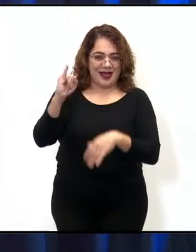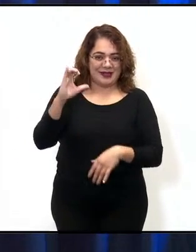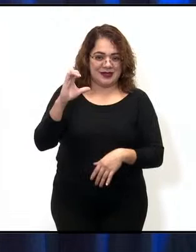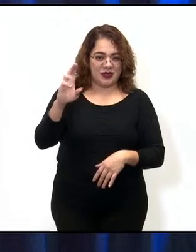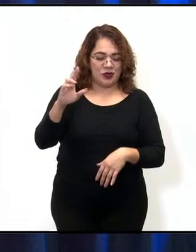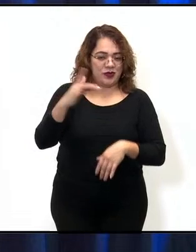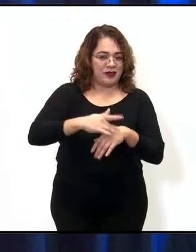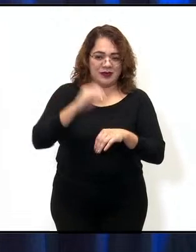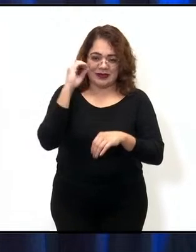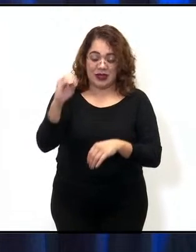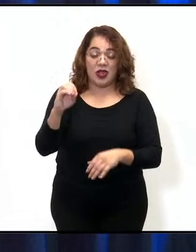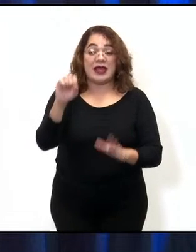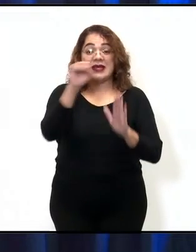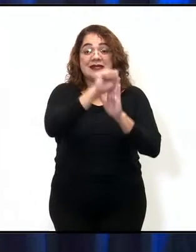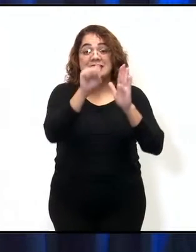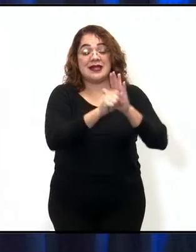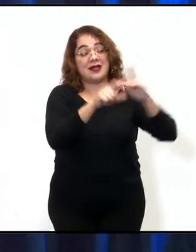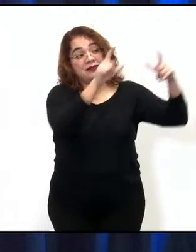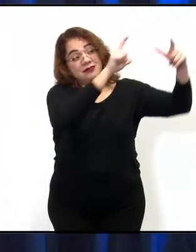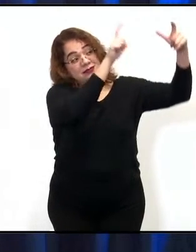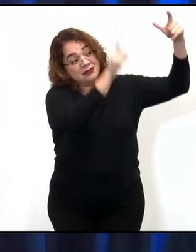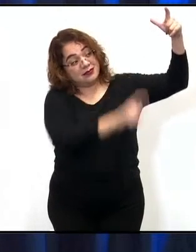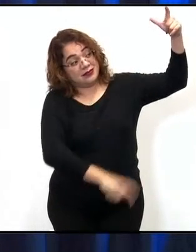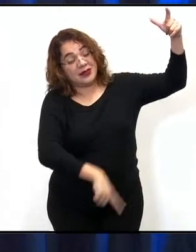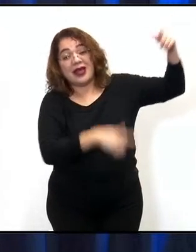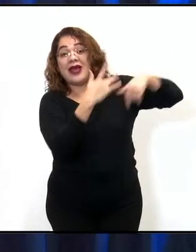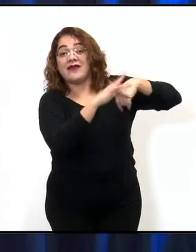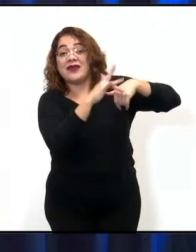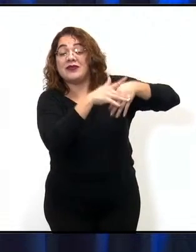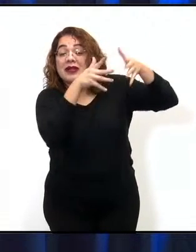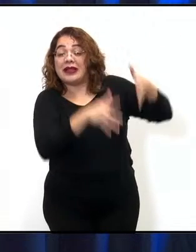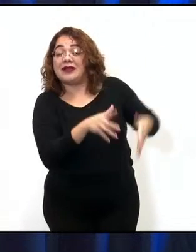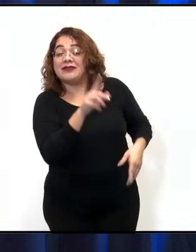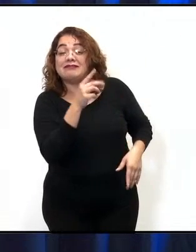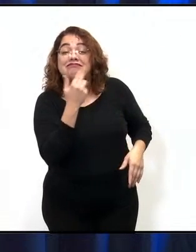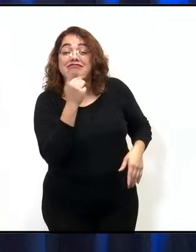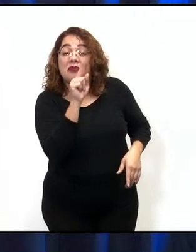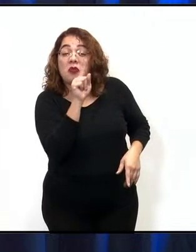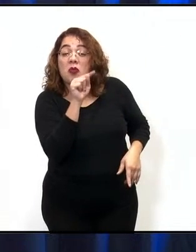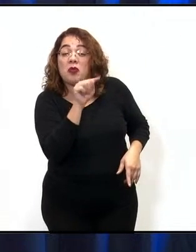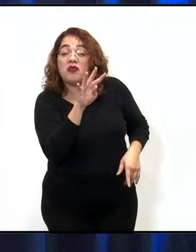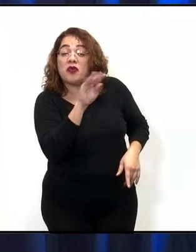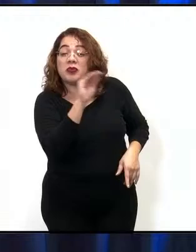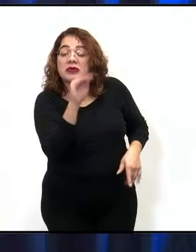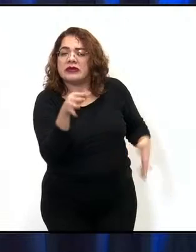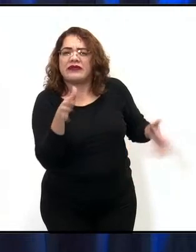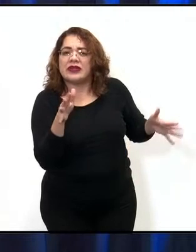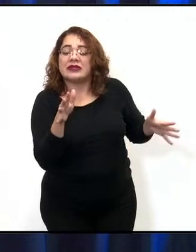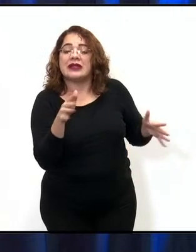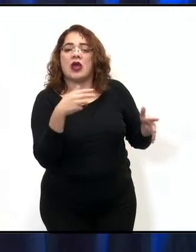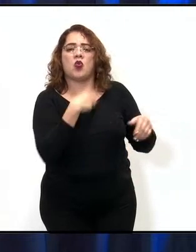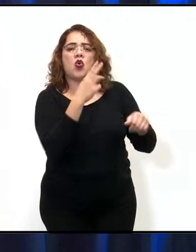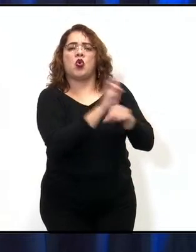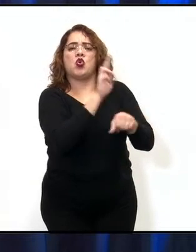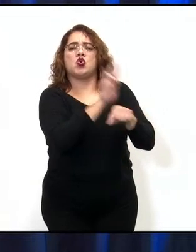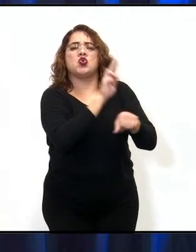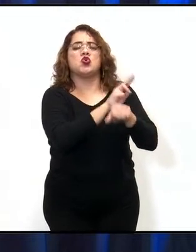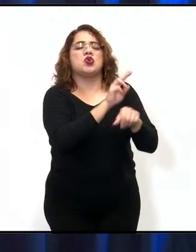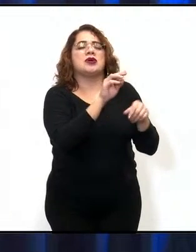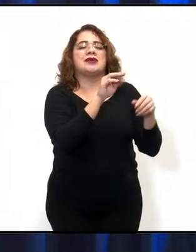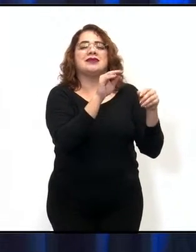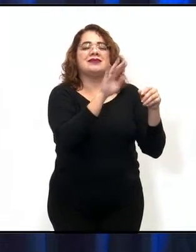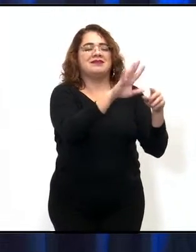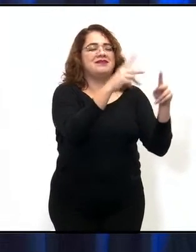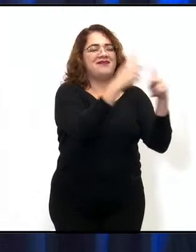capacidad en todo el estado está a 1.4%. Según la misma metodología, los hospitales de nuestra área